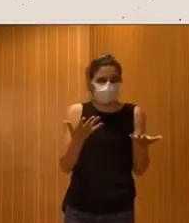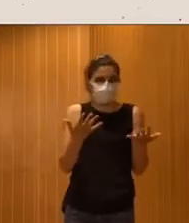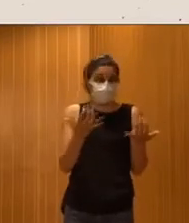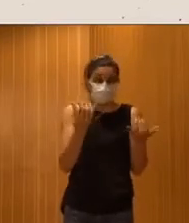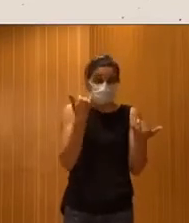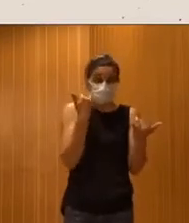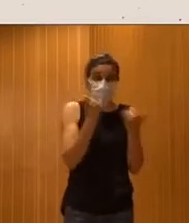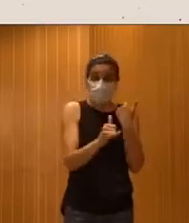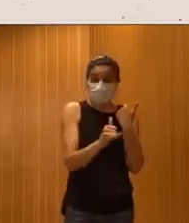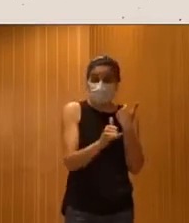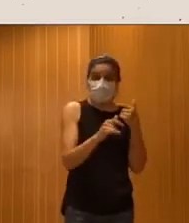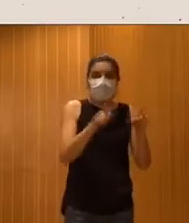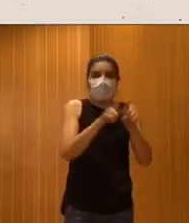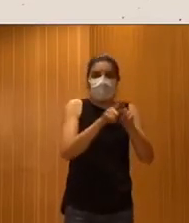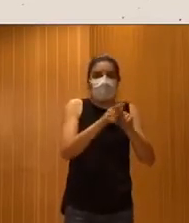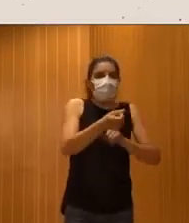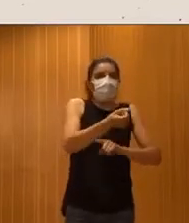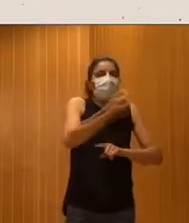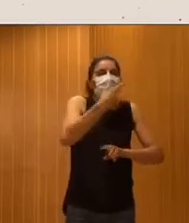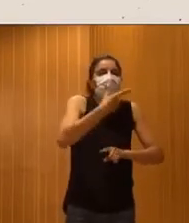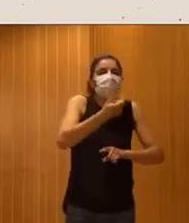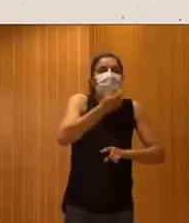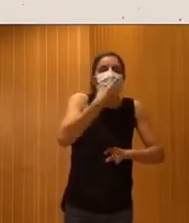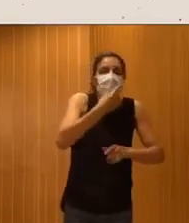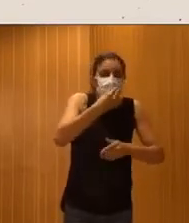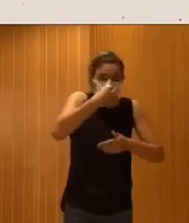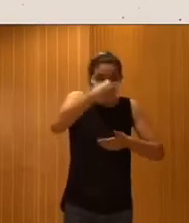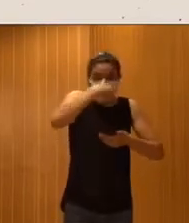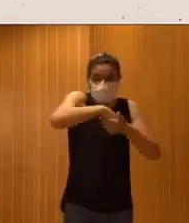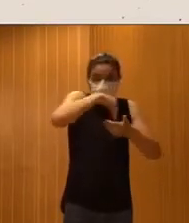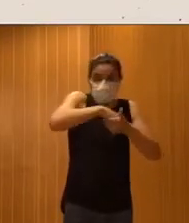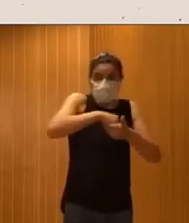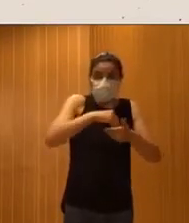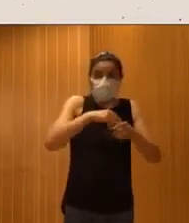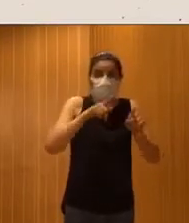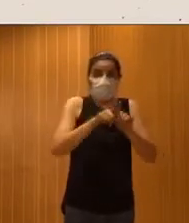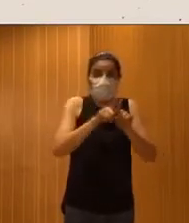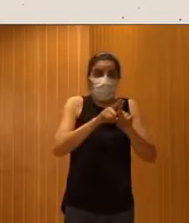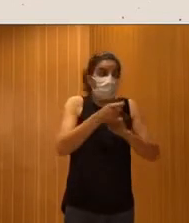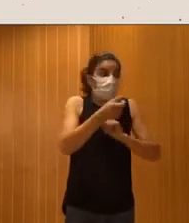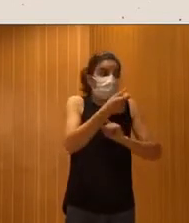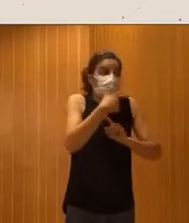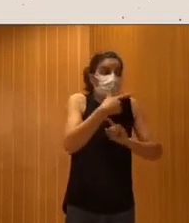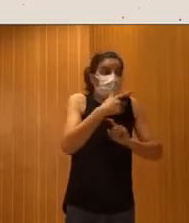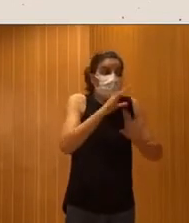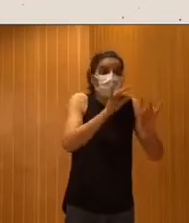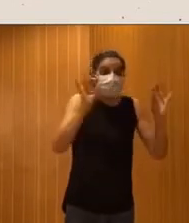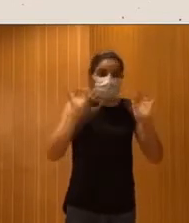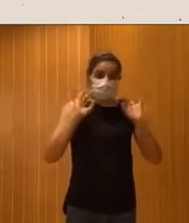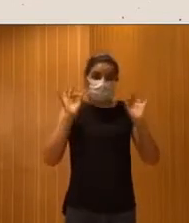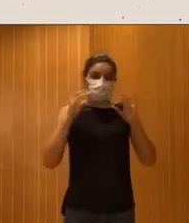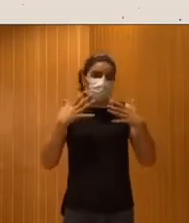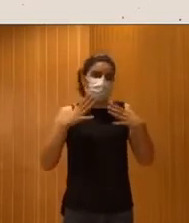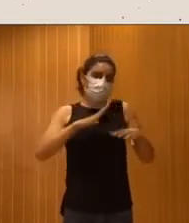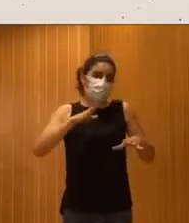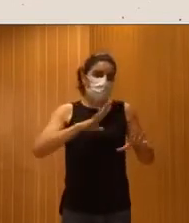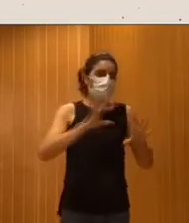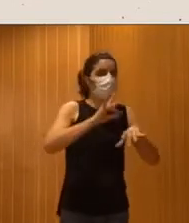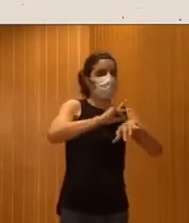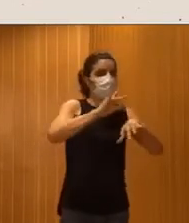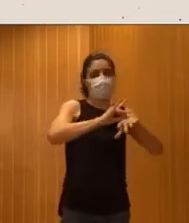estás metiendo en el rollo de los médicos, ahí estás metiéndote en algo que es sagrado, además legalmente, o sea, un médico